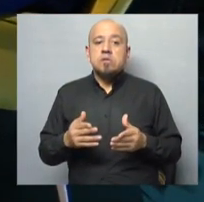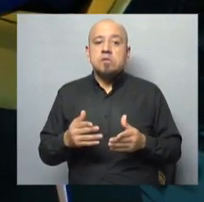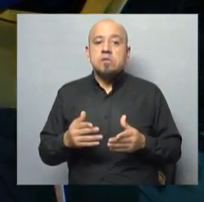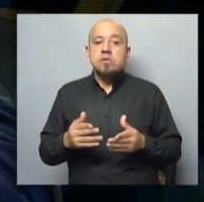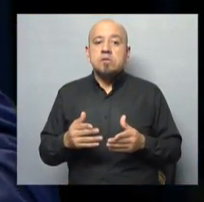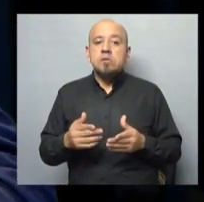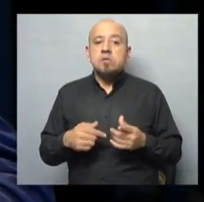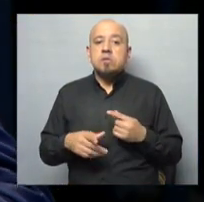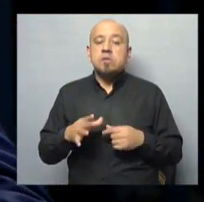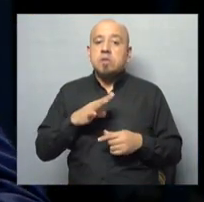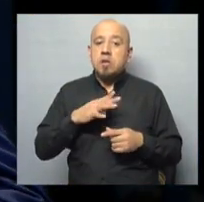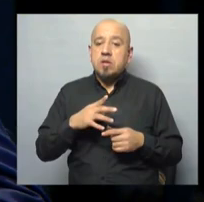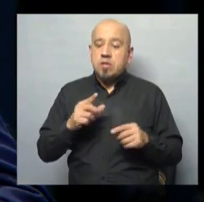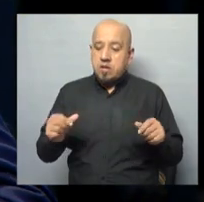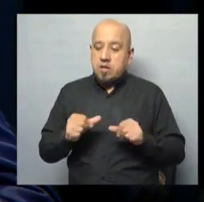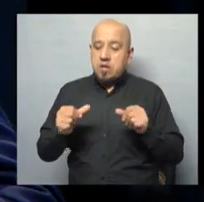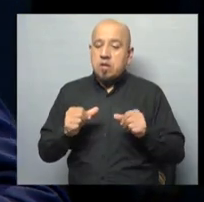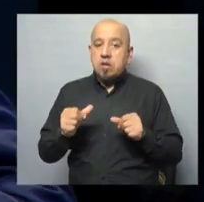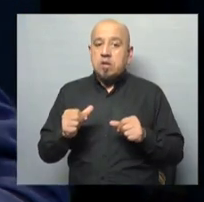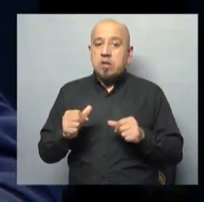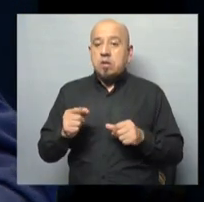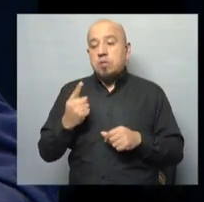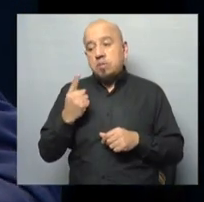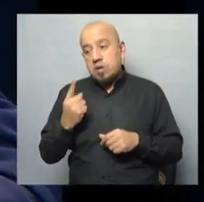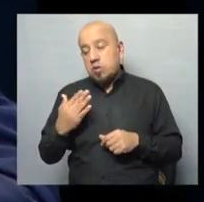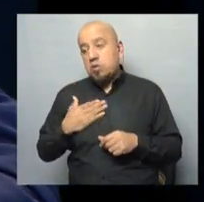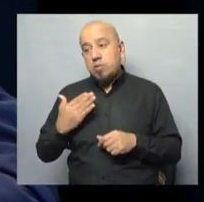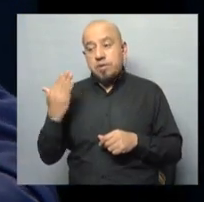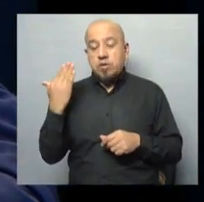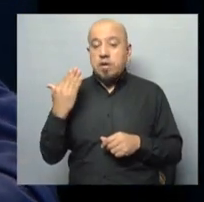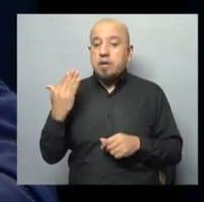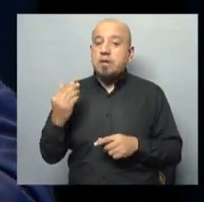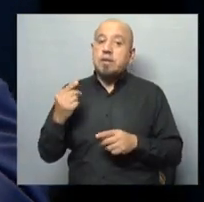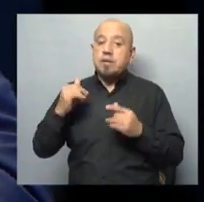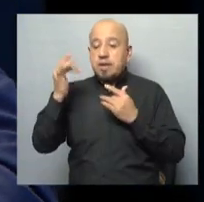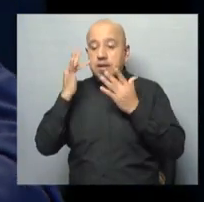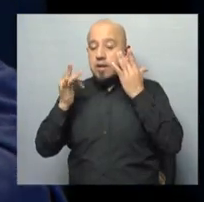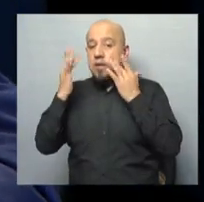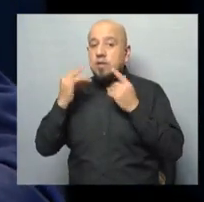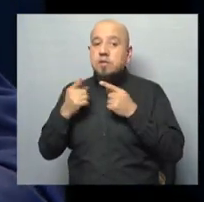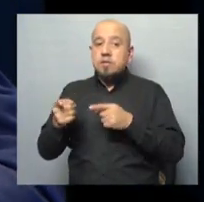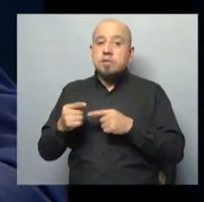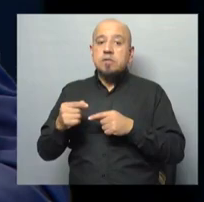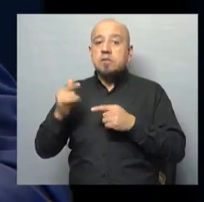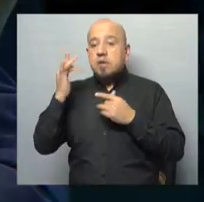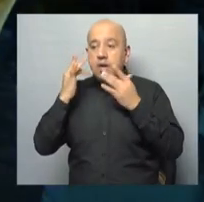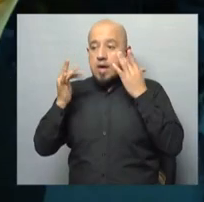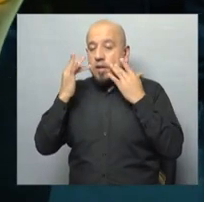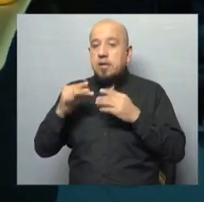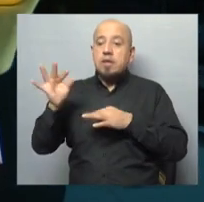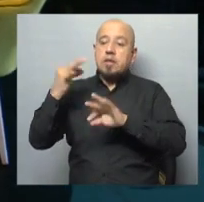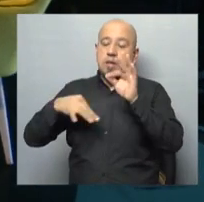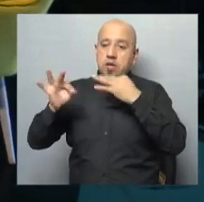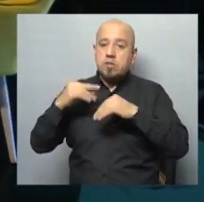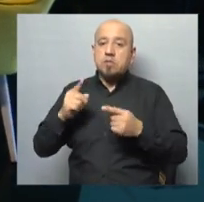se debería primero valorar claro lo que el arte y en este caso el arte escénico o el teatro etcétera